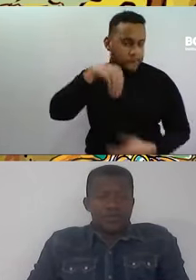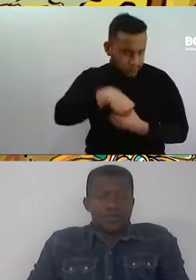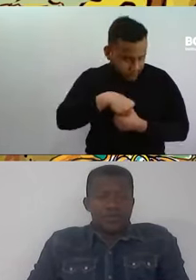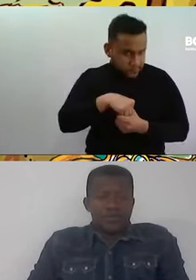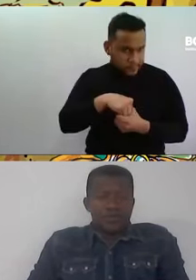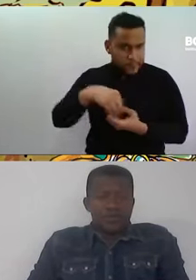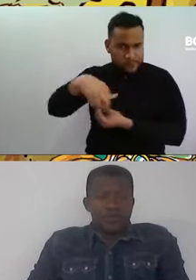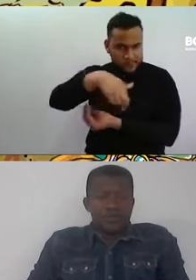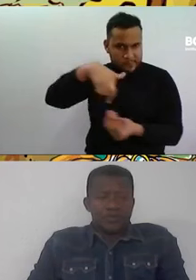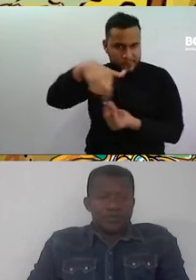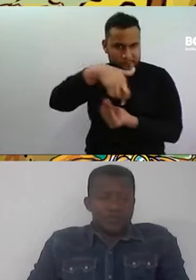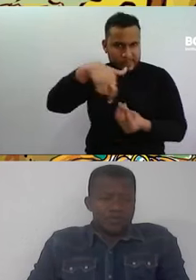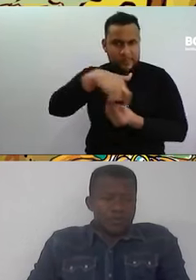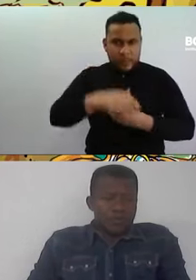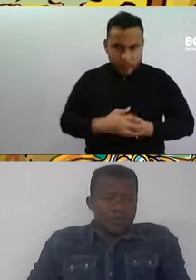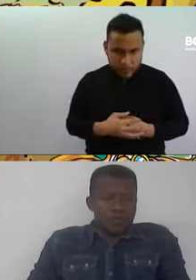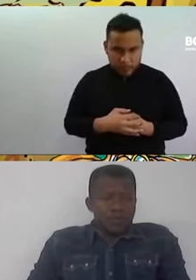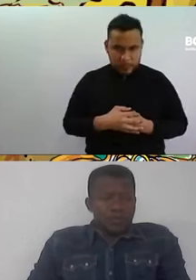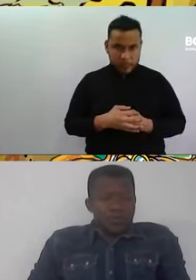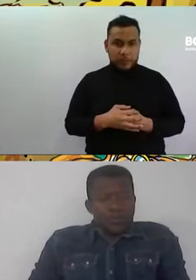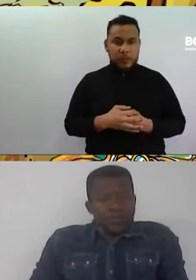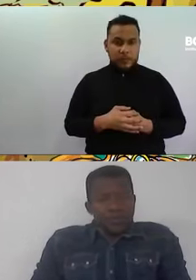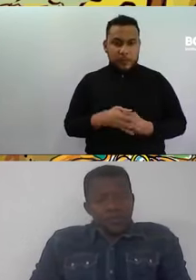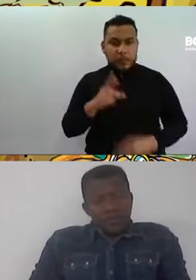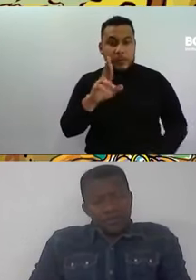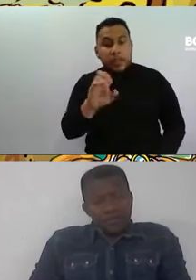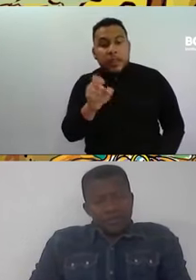te motiva de Palenque para escribir?